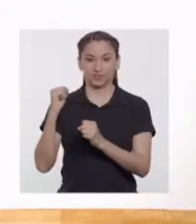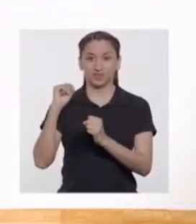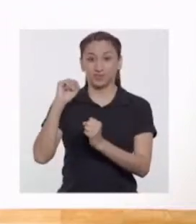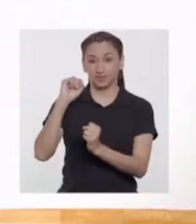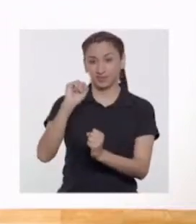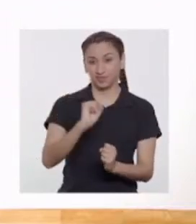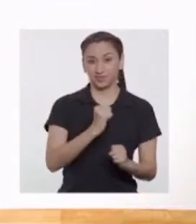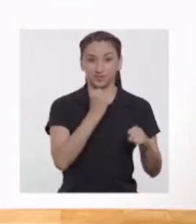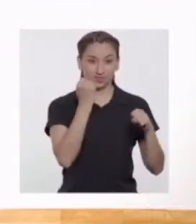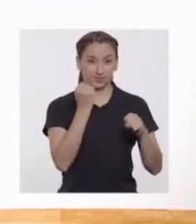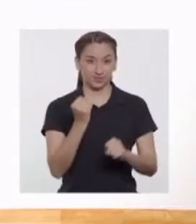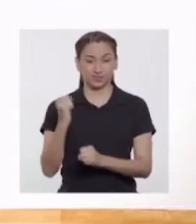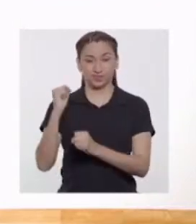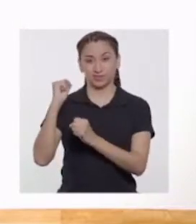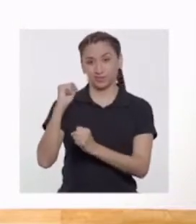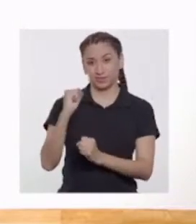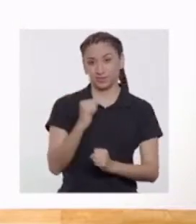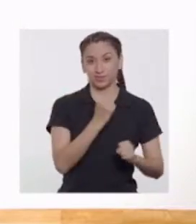costado, va,